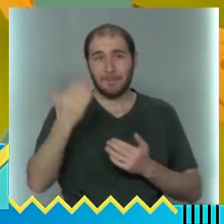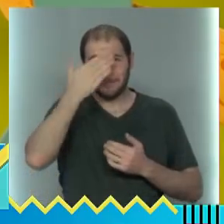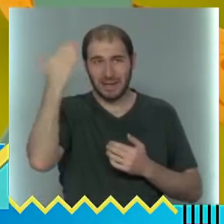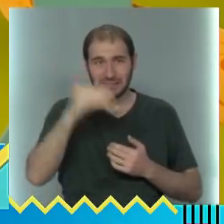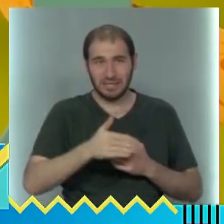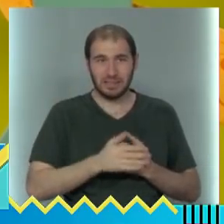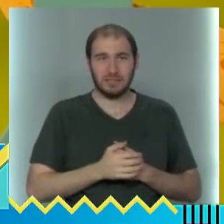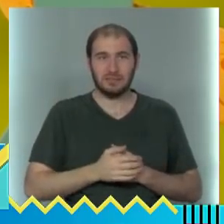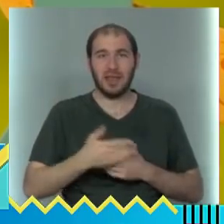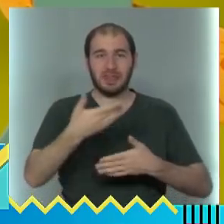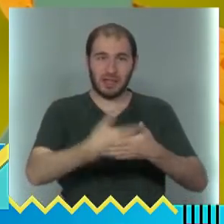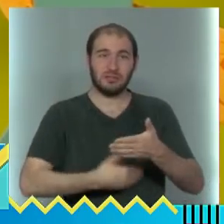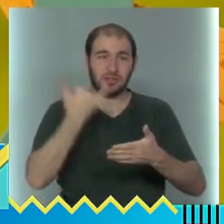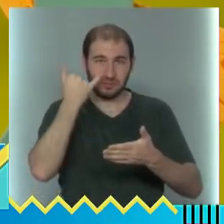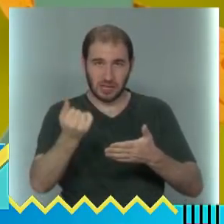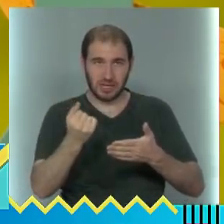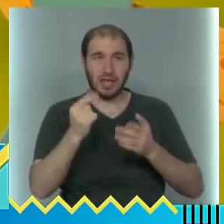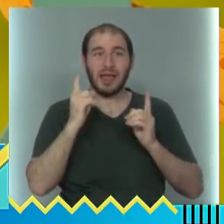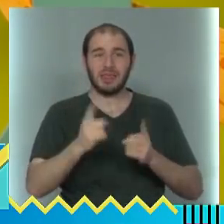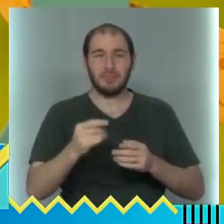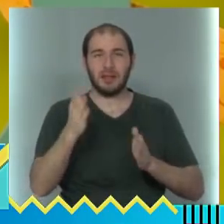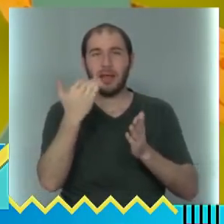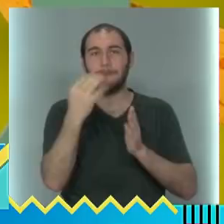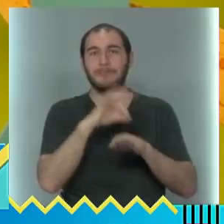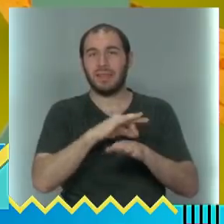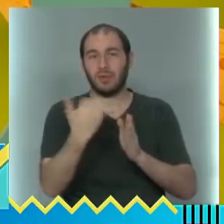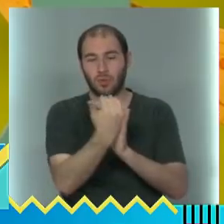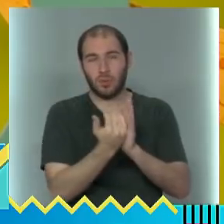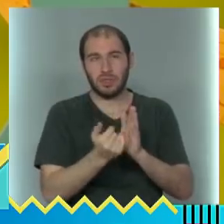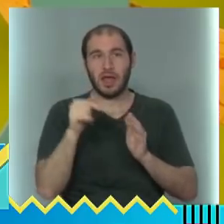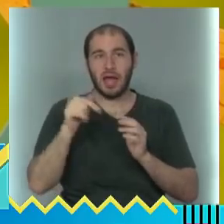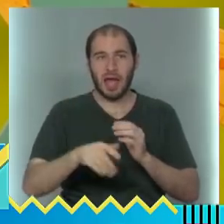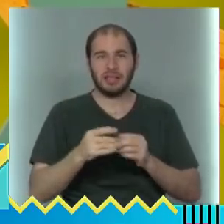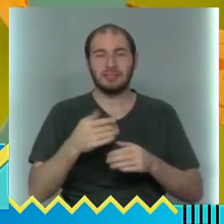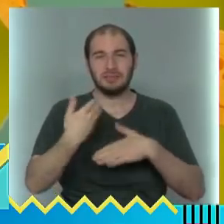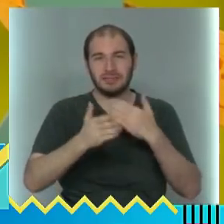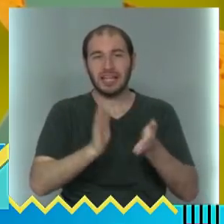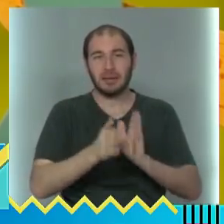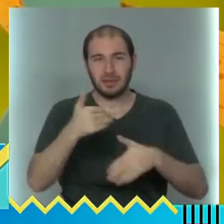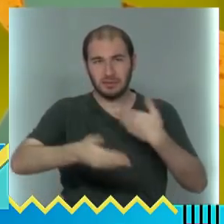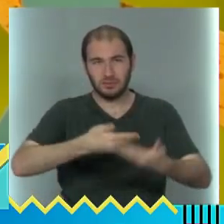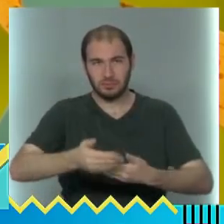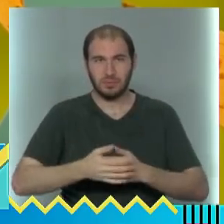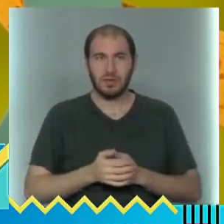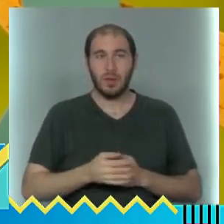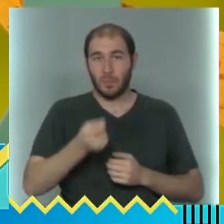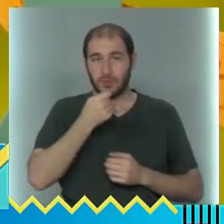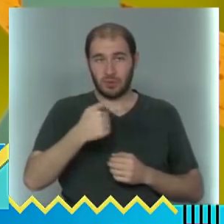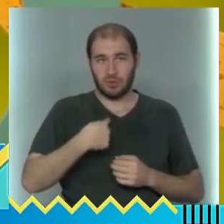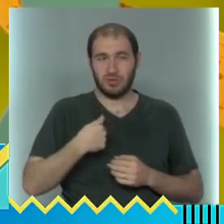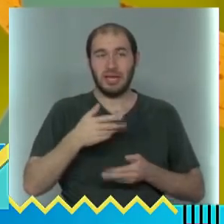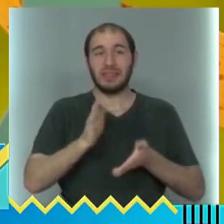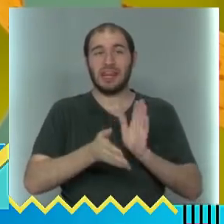ya vienen con el diagnóstico y con una indicación del médico de realizar una rehabilitación. En el caso mío es